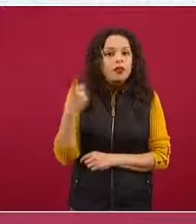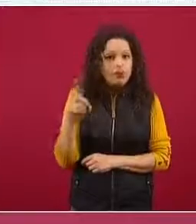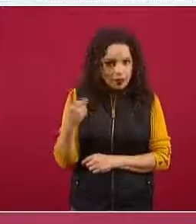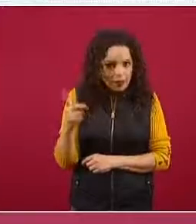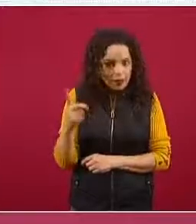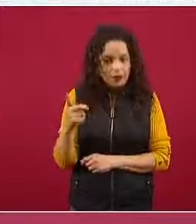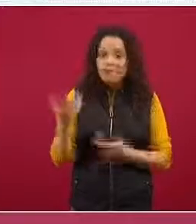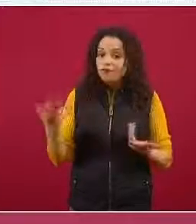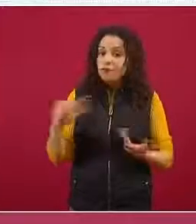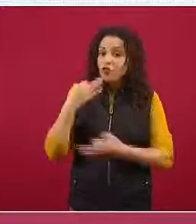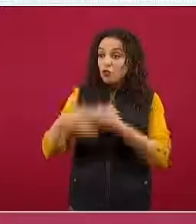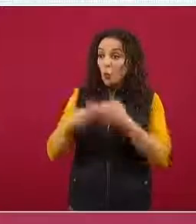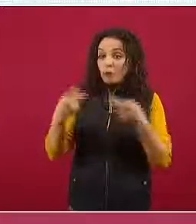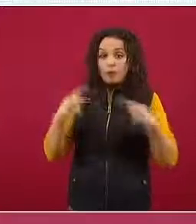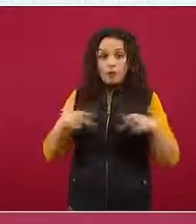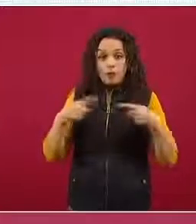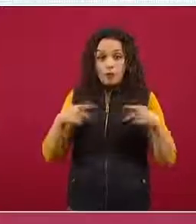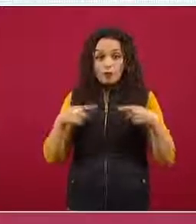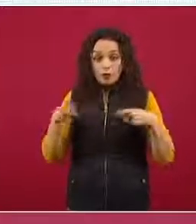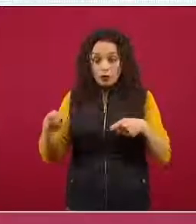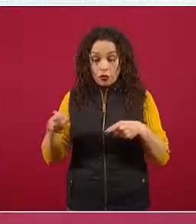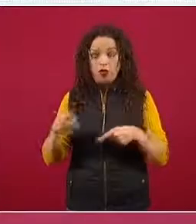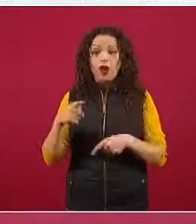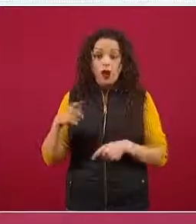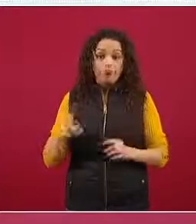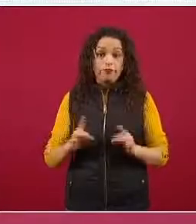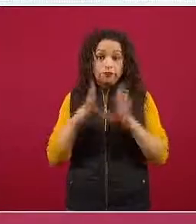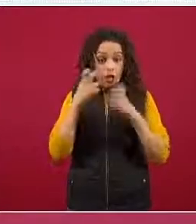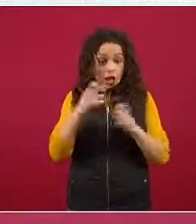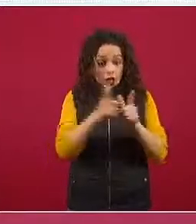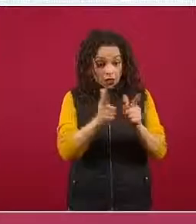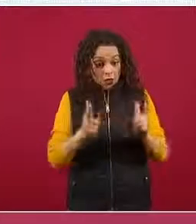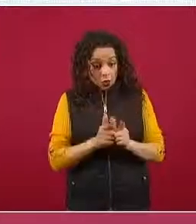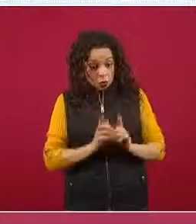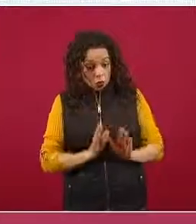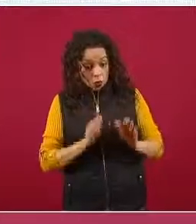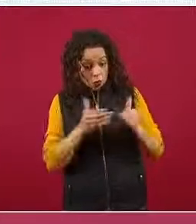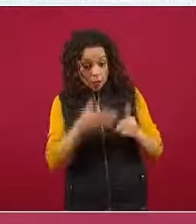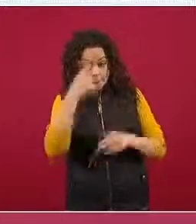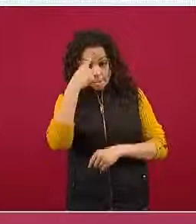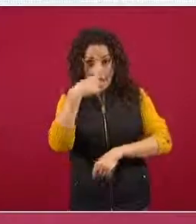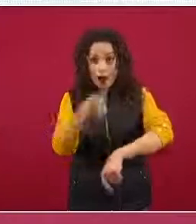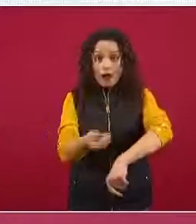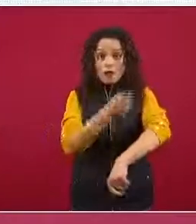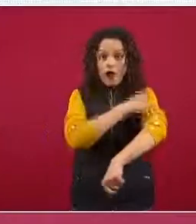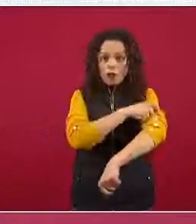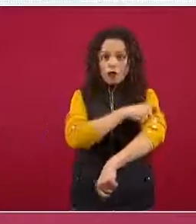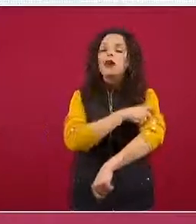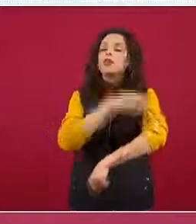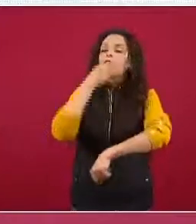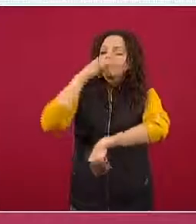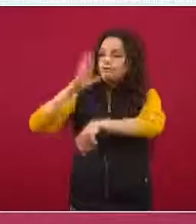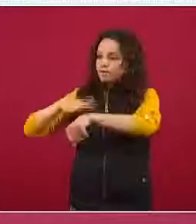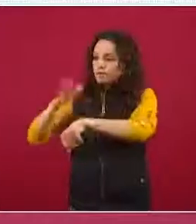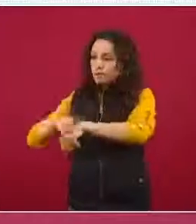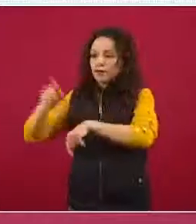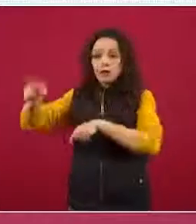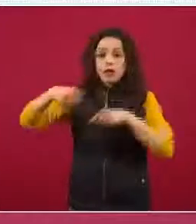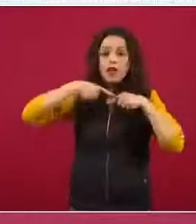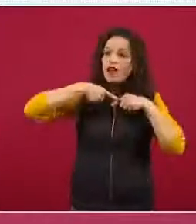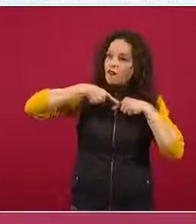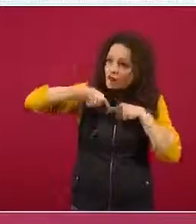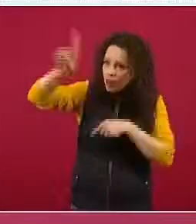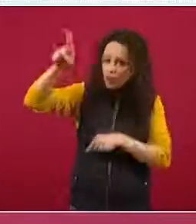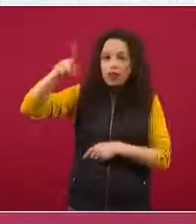a todas las personas que pertenecen a estos grupos específicos de vacunación para que acudan